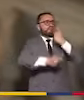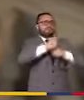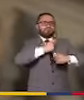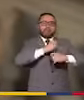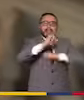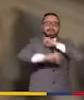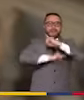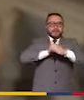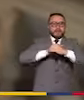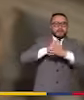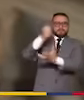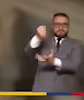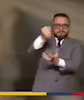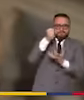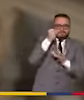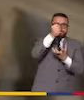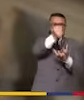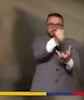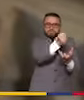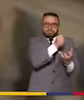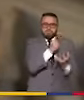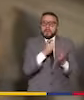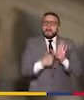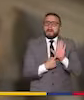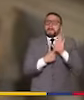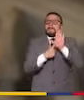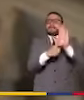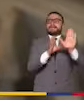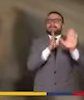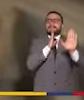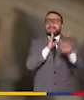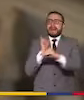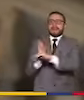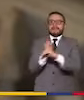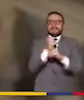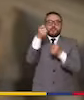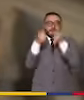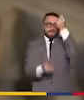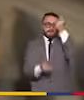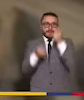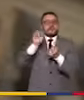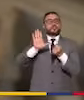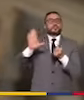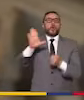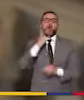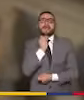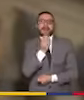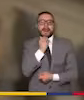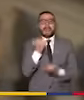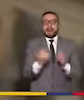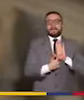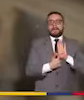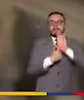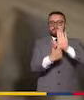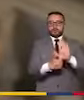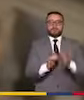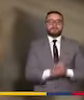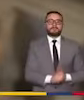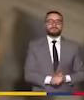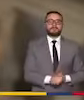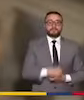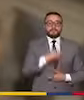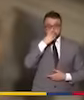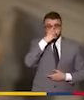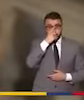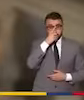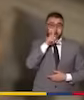CTR relevantes presentados por instituciones financieras israelíes. En